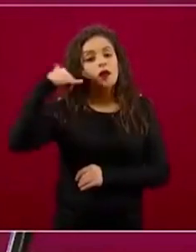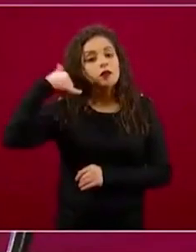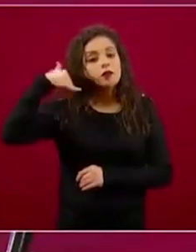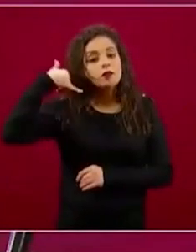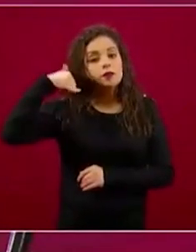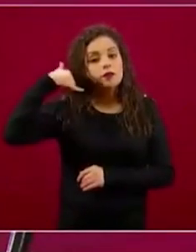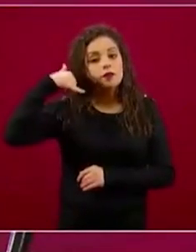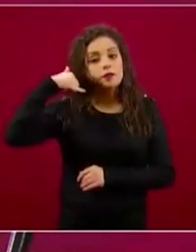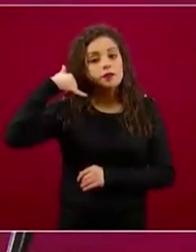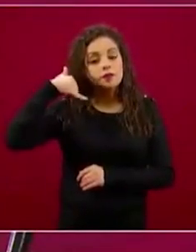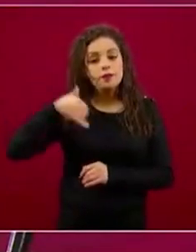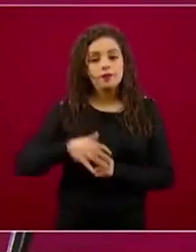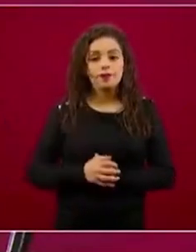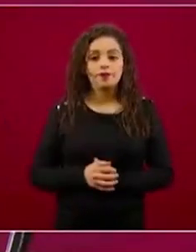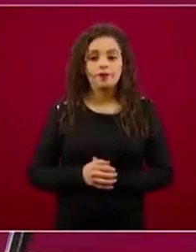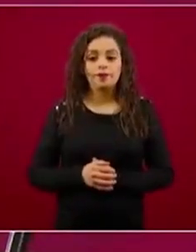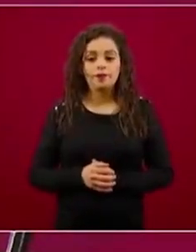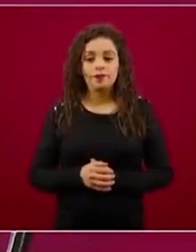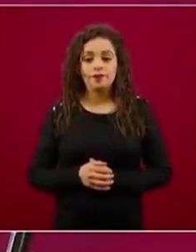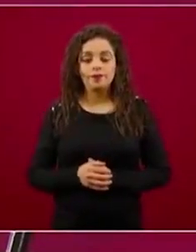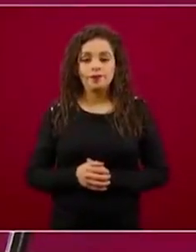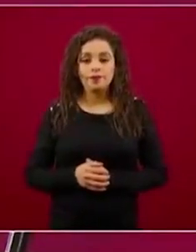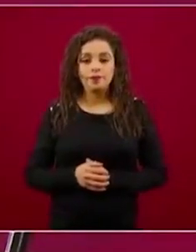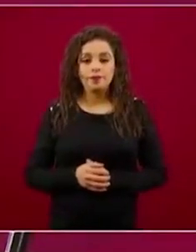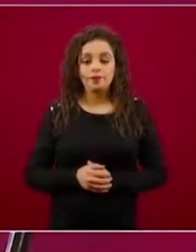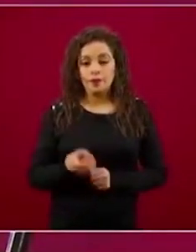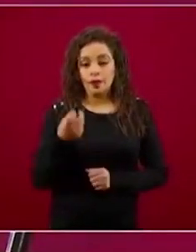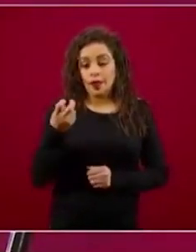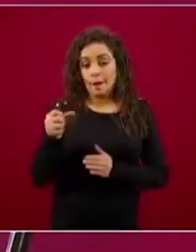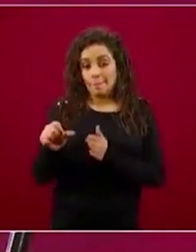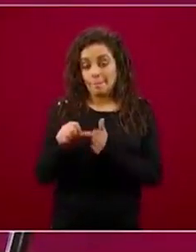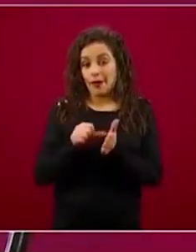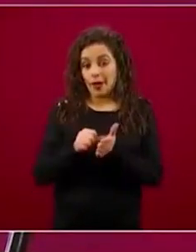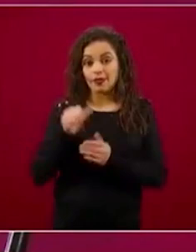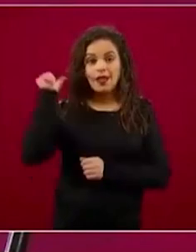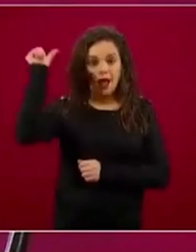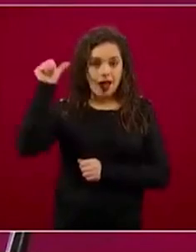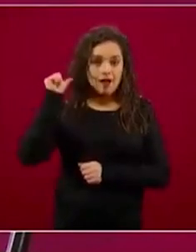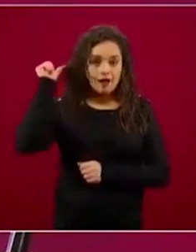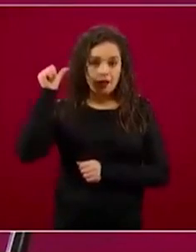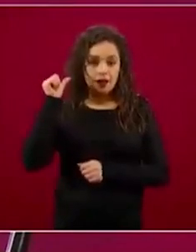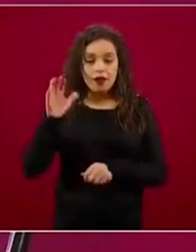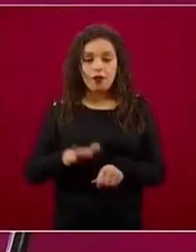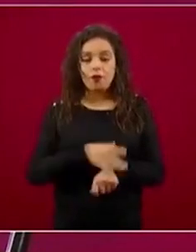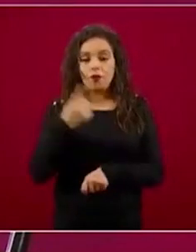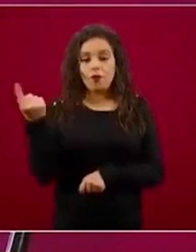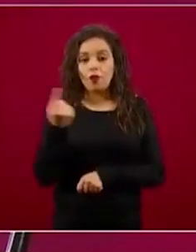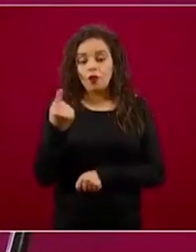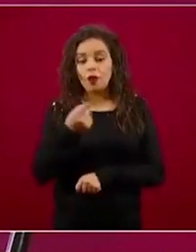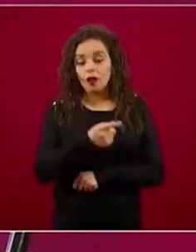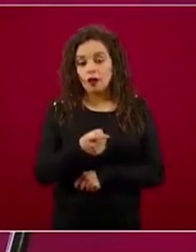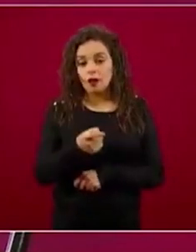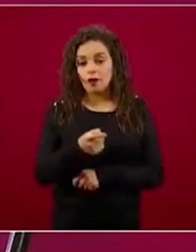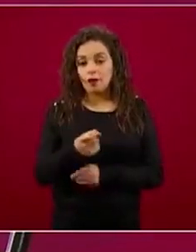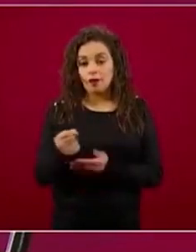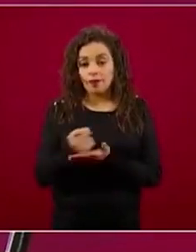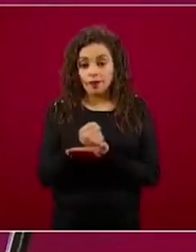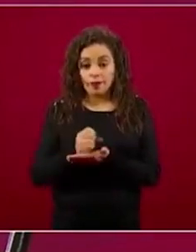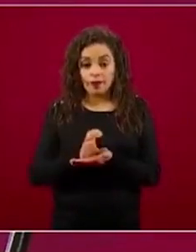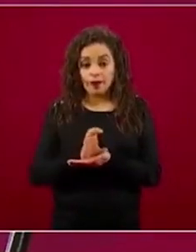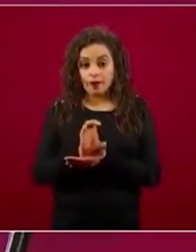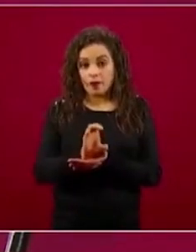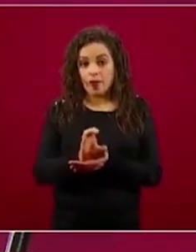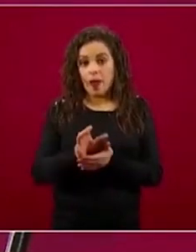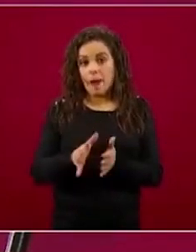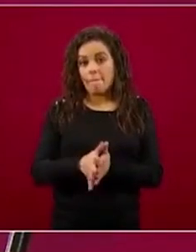beneficiarios en el mes de abril, para explicarles las condiciones, que era un crédito mucho más grande que el que se había originalmente, que